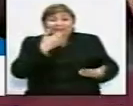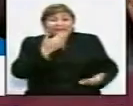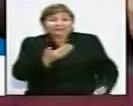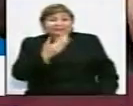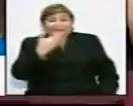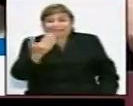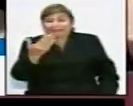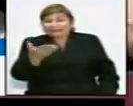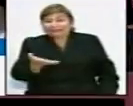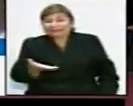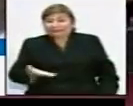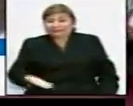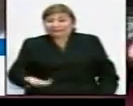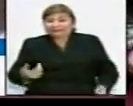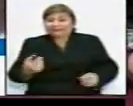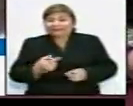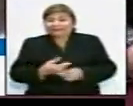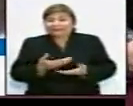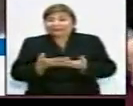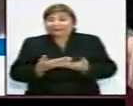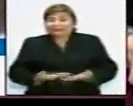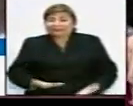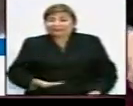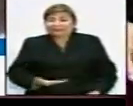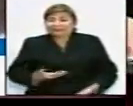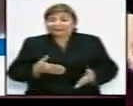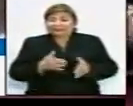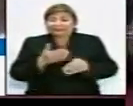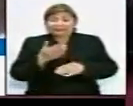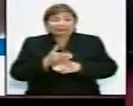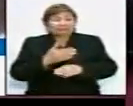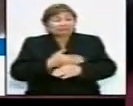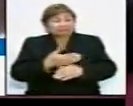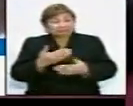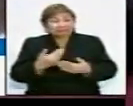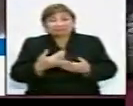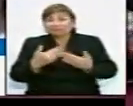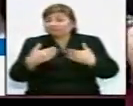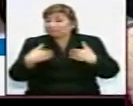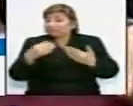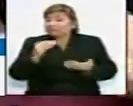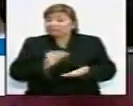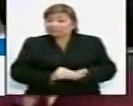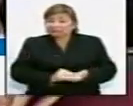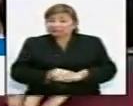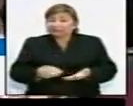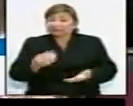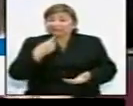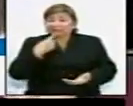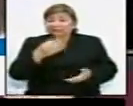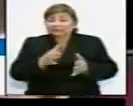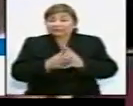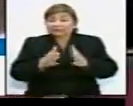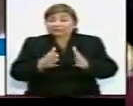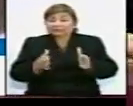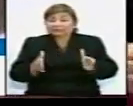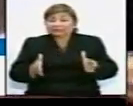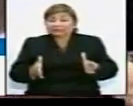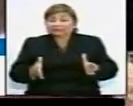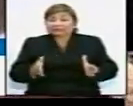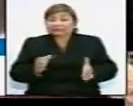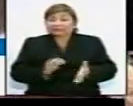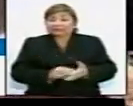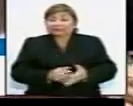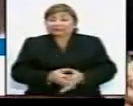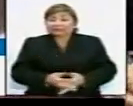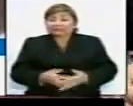la invitación que nos ha cursado, estando llanos cualquier momento para poder acudir y poder ampliar cualquier